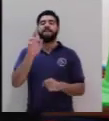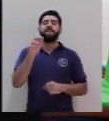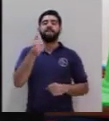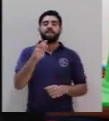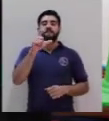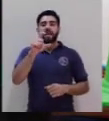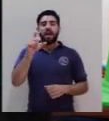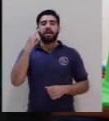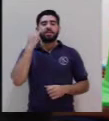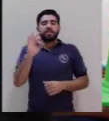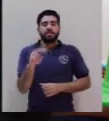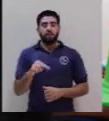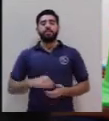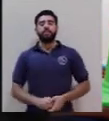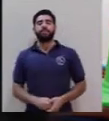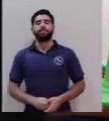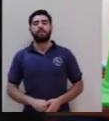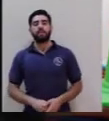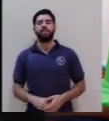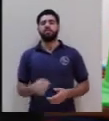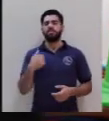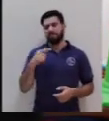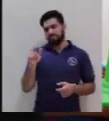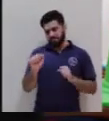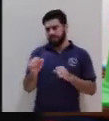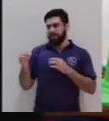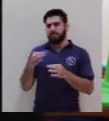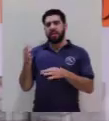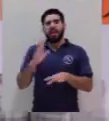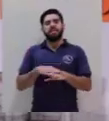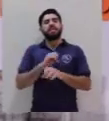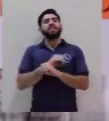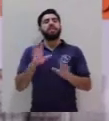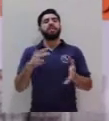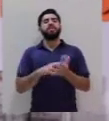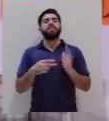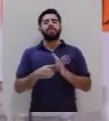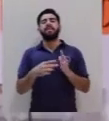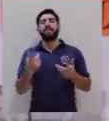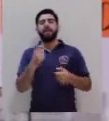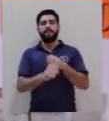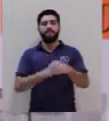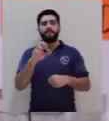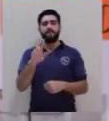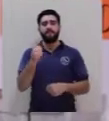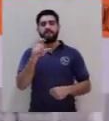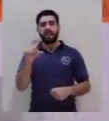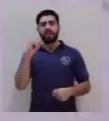Ok. Bueno, y entonces para empezar a ver cómo es eso de las fracciones y cómo funciona, ¿qué nos traes hoy por